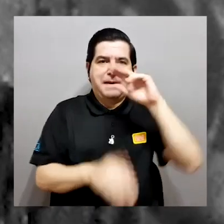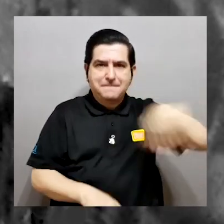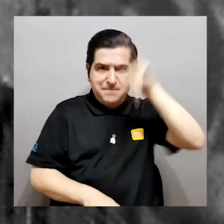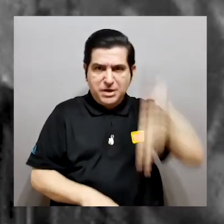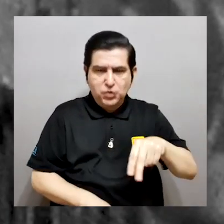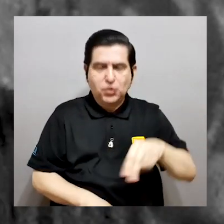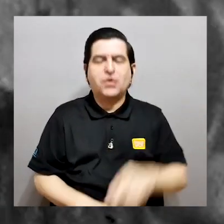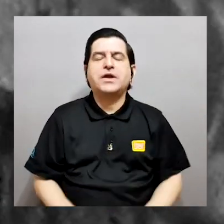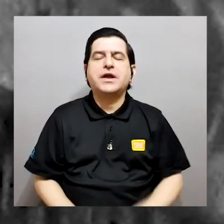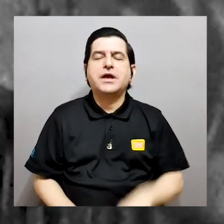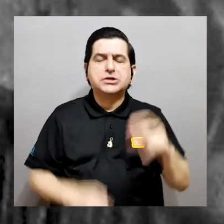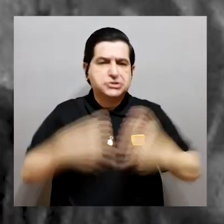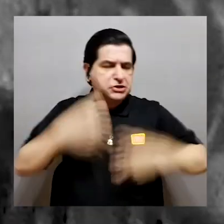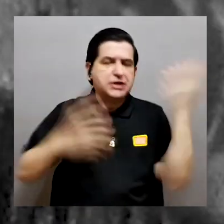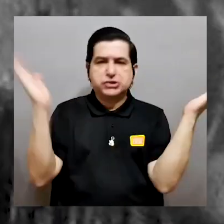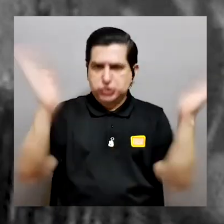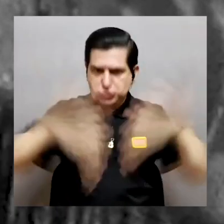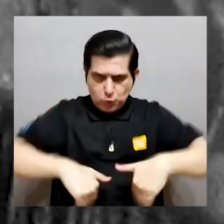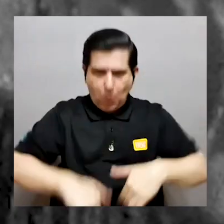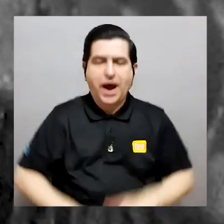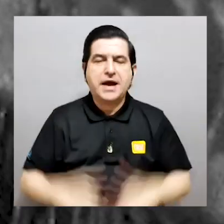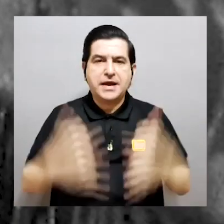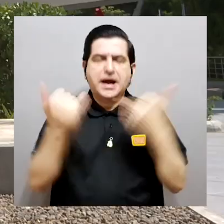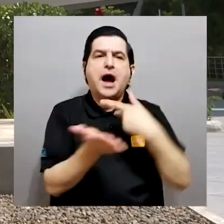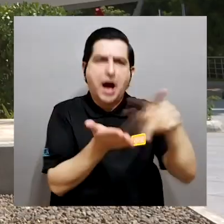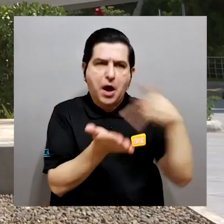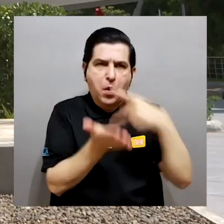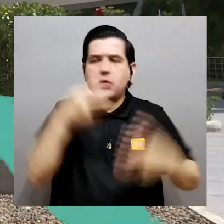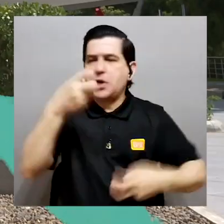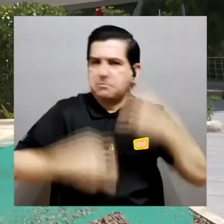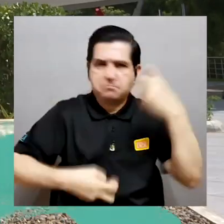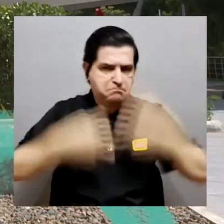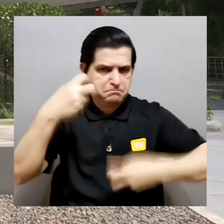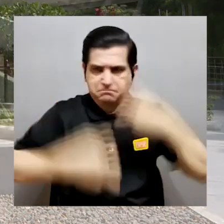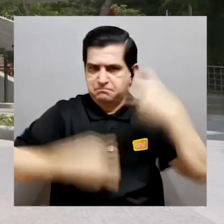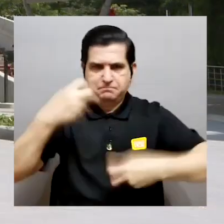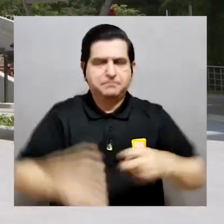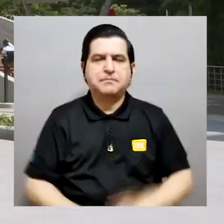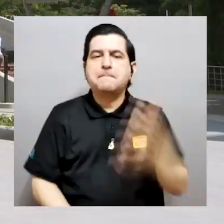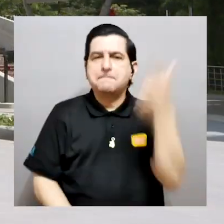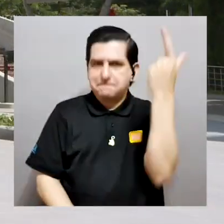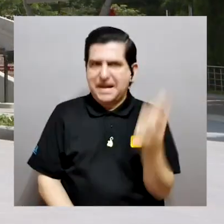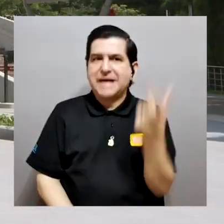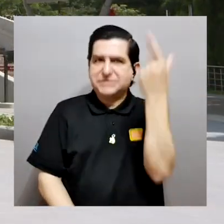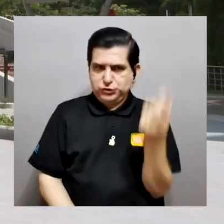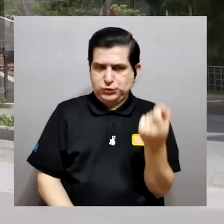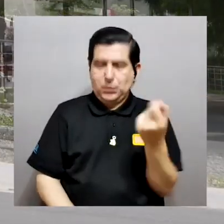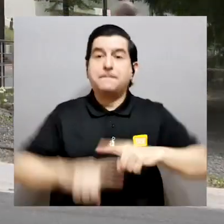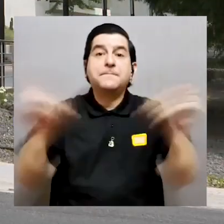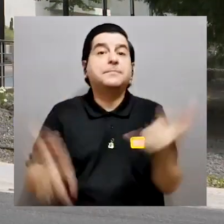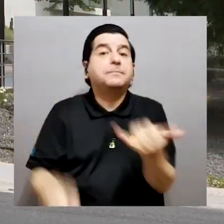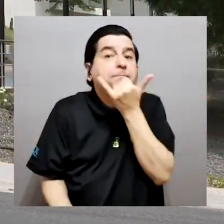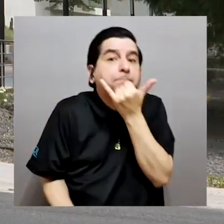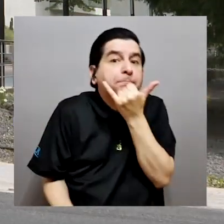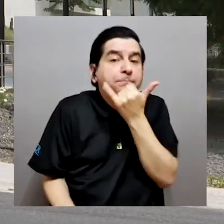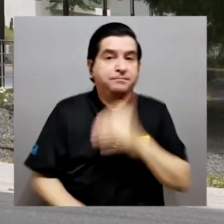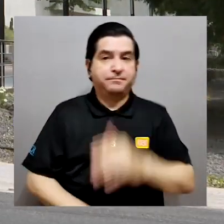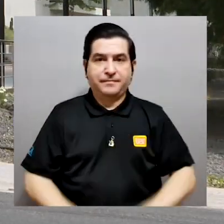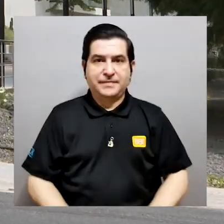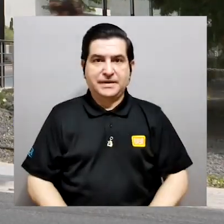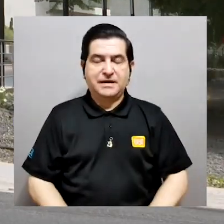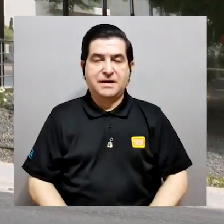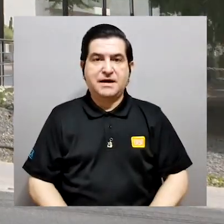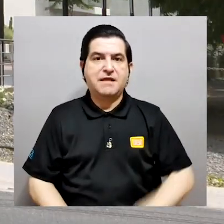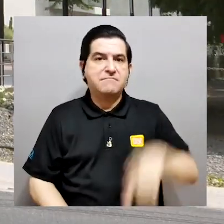hay crisis. O sea, en estos momentos se pagan sin ningún problema las pensiones. Lo que pasa es